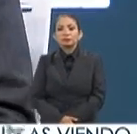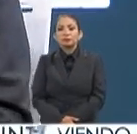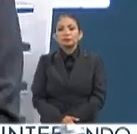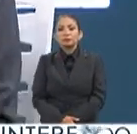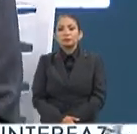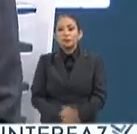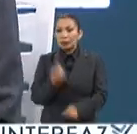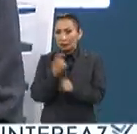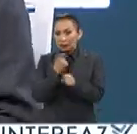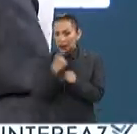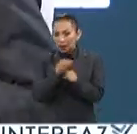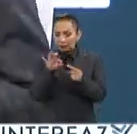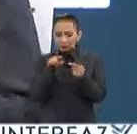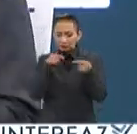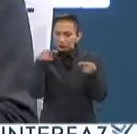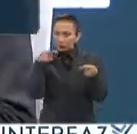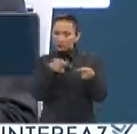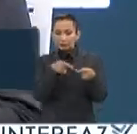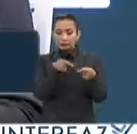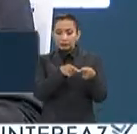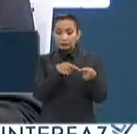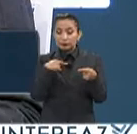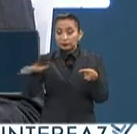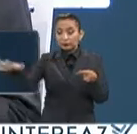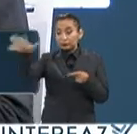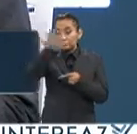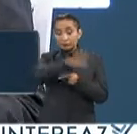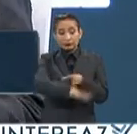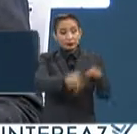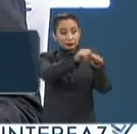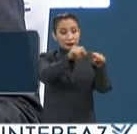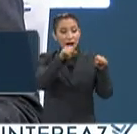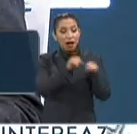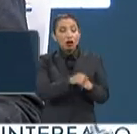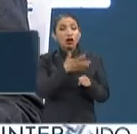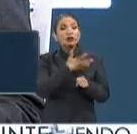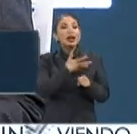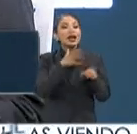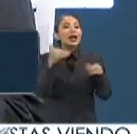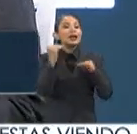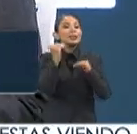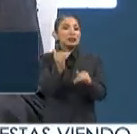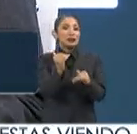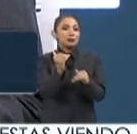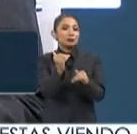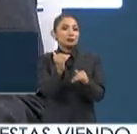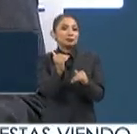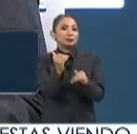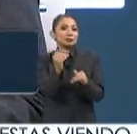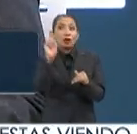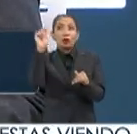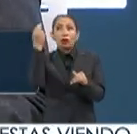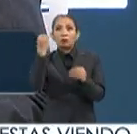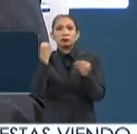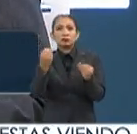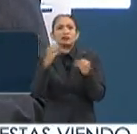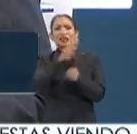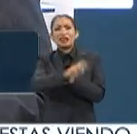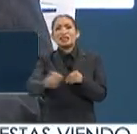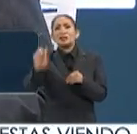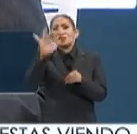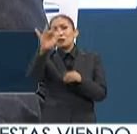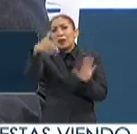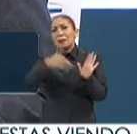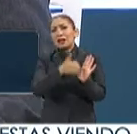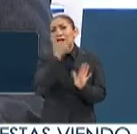el primer punto que hay que tomar en cuenta es que las instalaciones físicas son finitas. Claro. Y llega un momento que la UNAM ahorita tiene 350